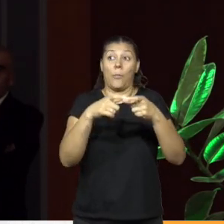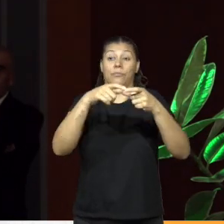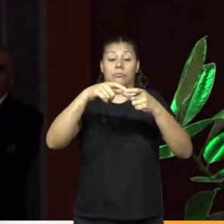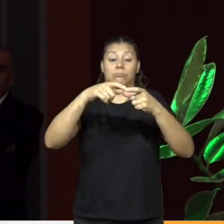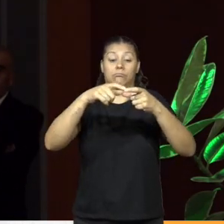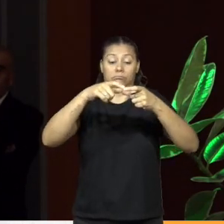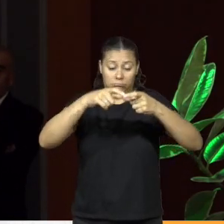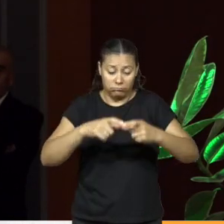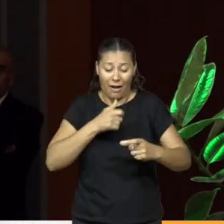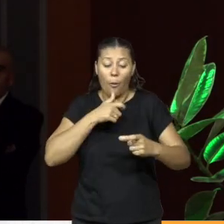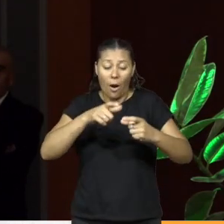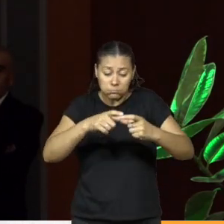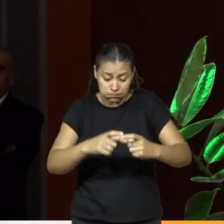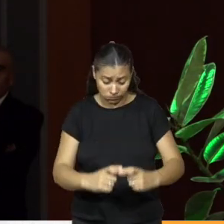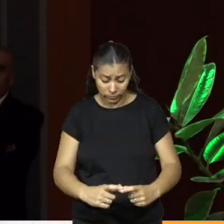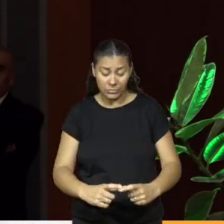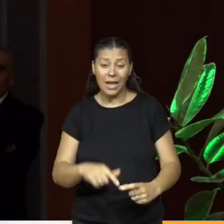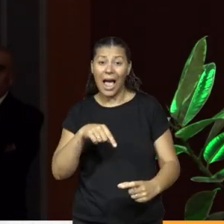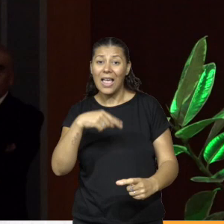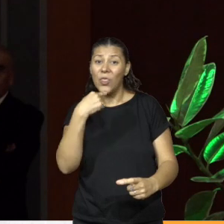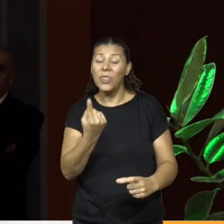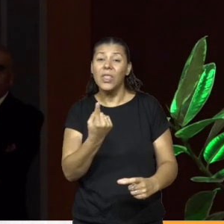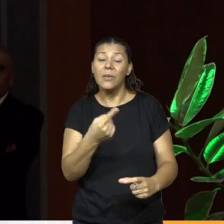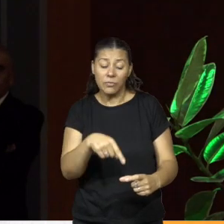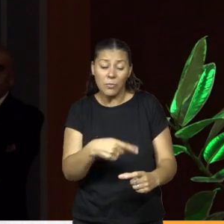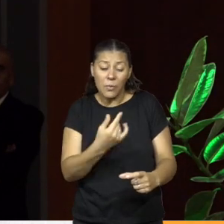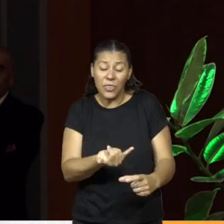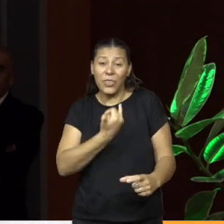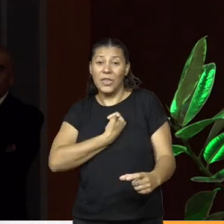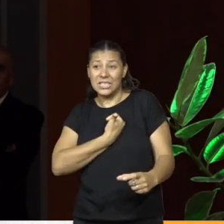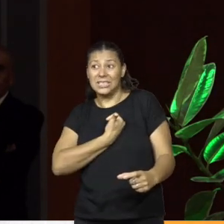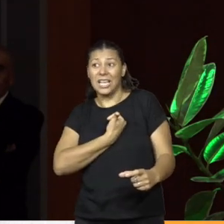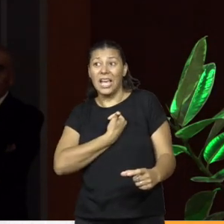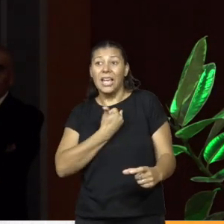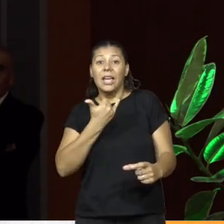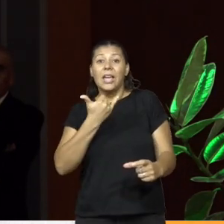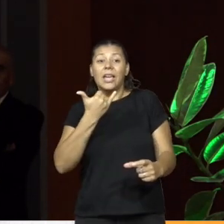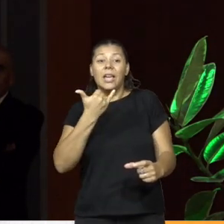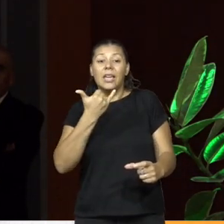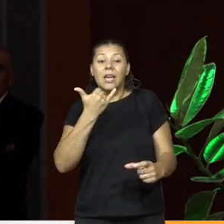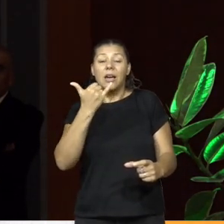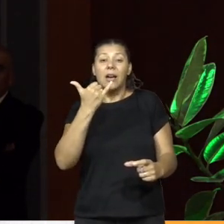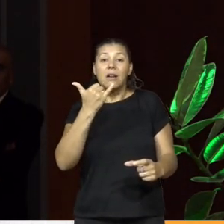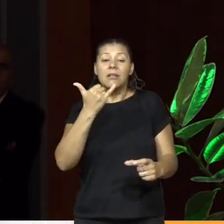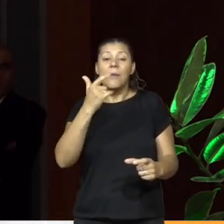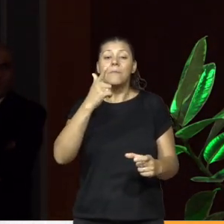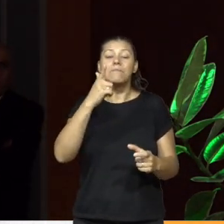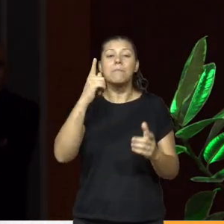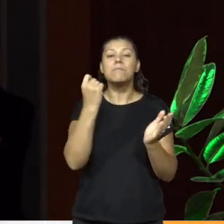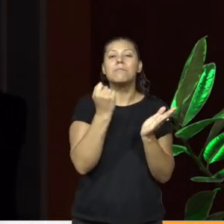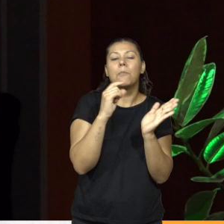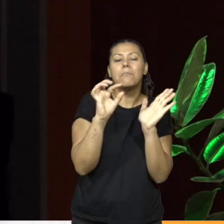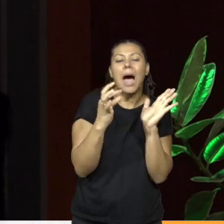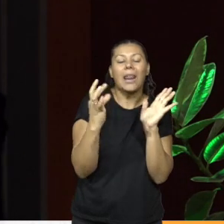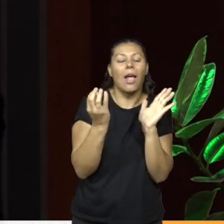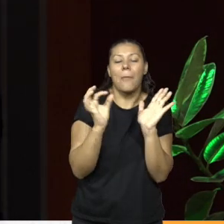tiene que marcar a los cuántos centímetros dejó de ver la marca negra y blanca,